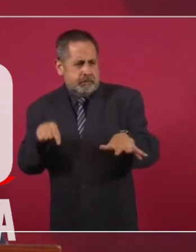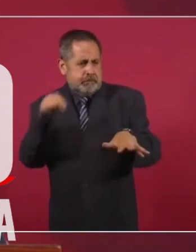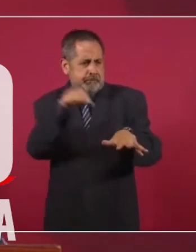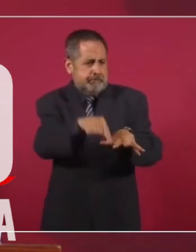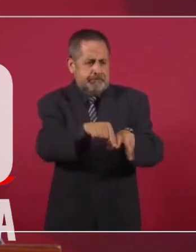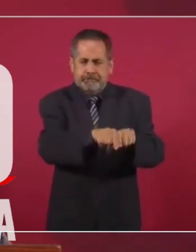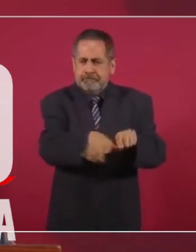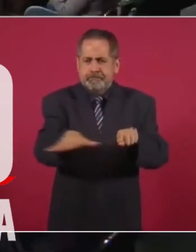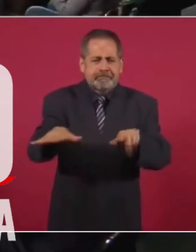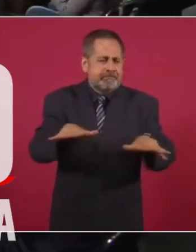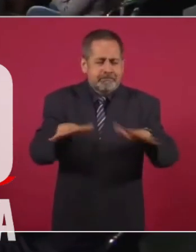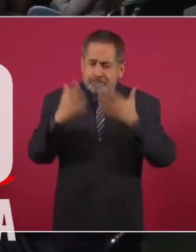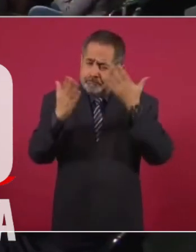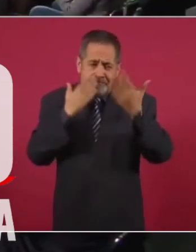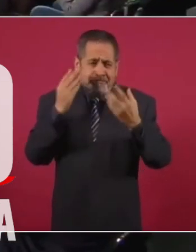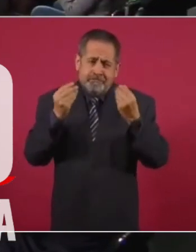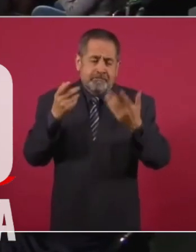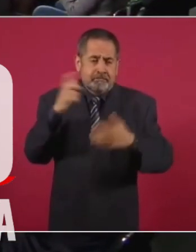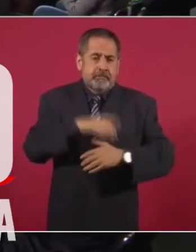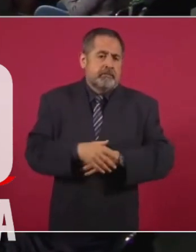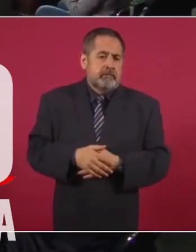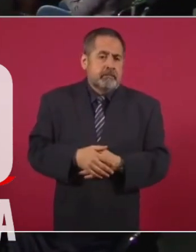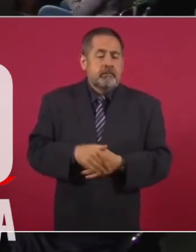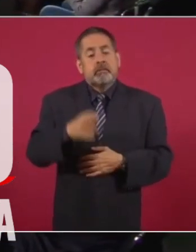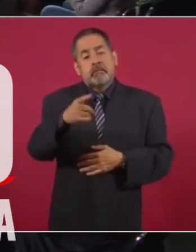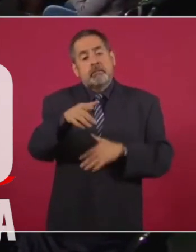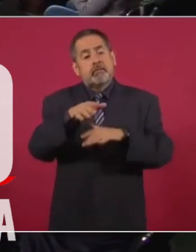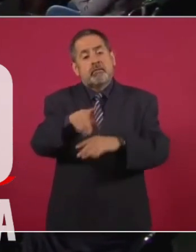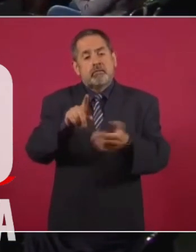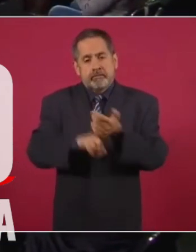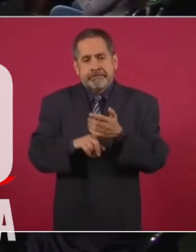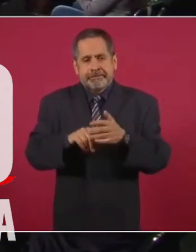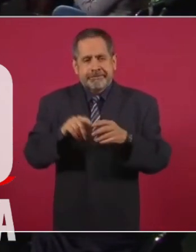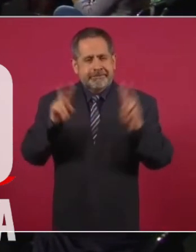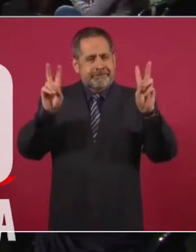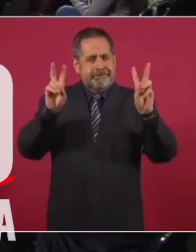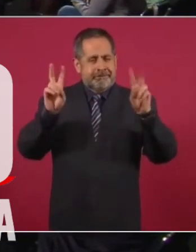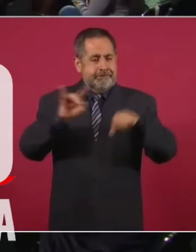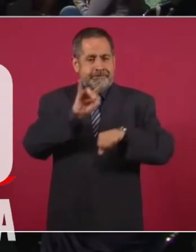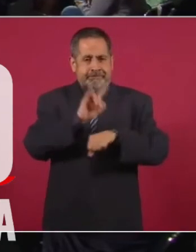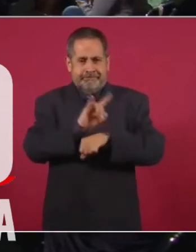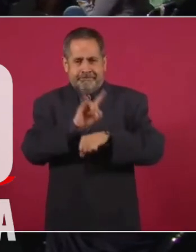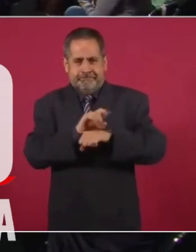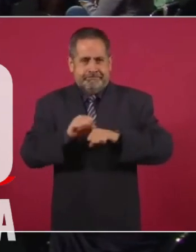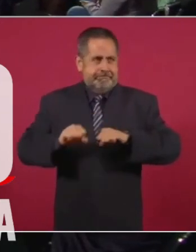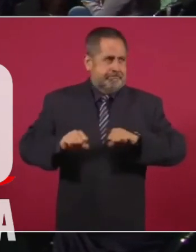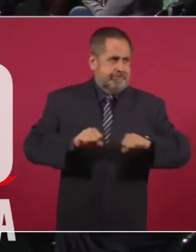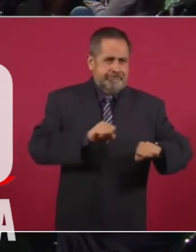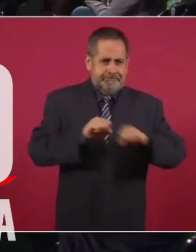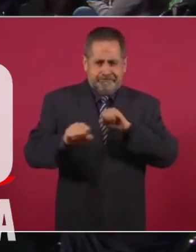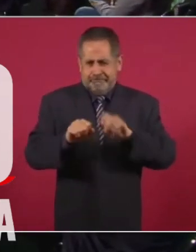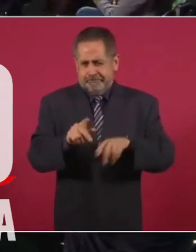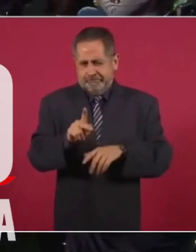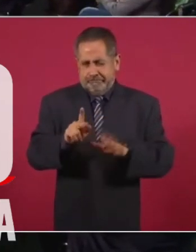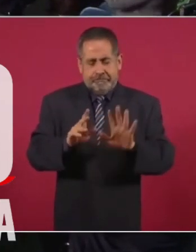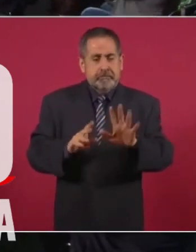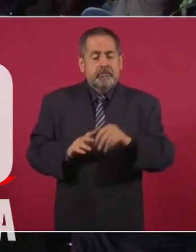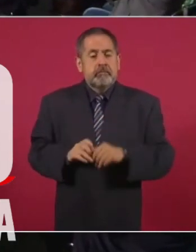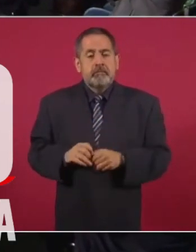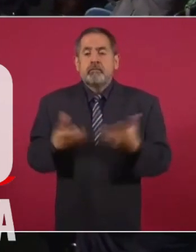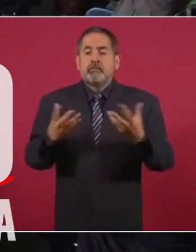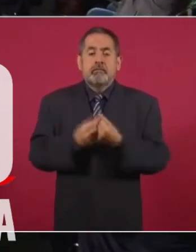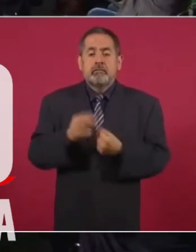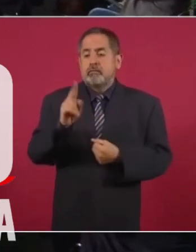respecto al simulacro es algo que se está revisando de manera conjunta con la UNAM y el servicio